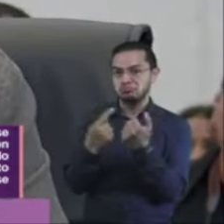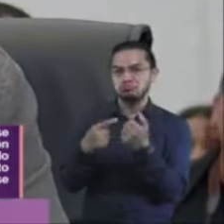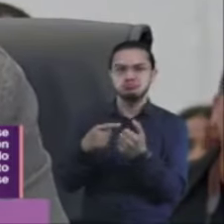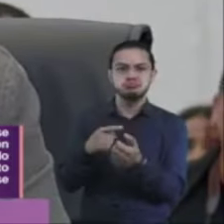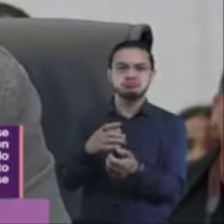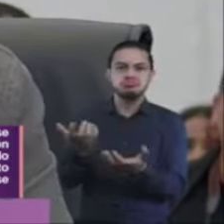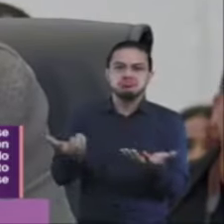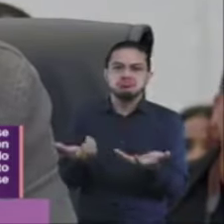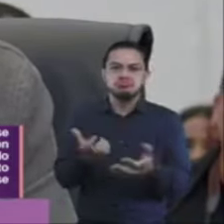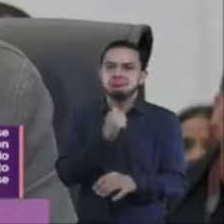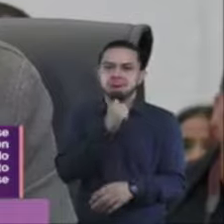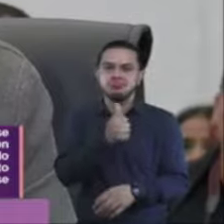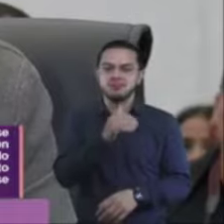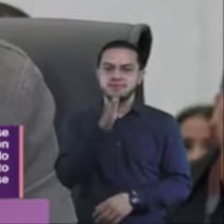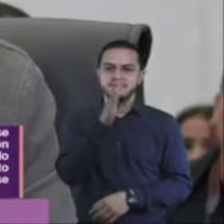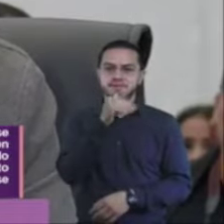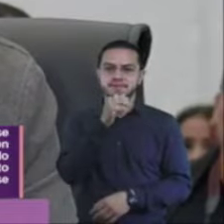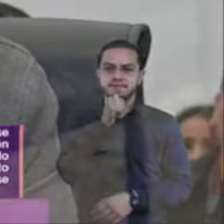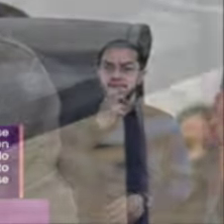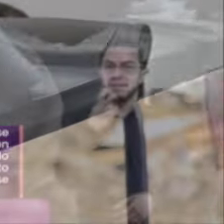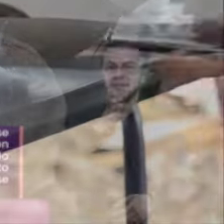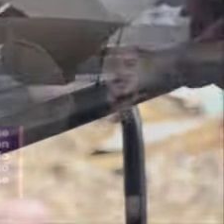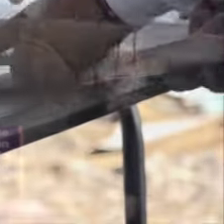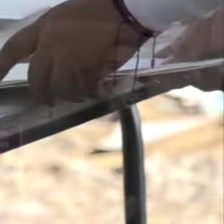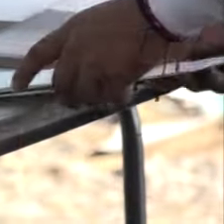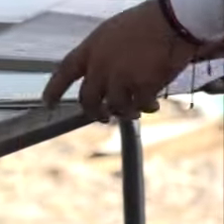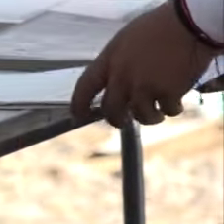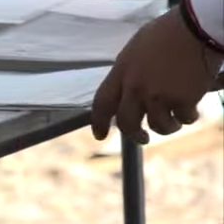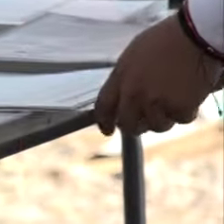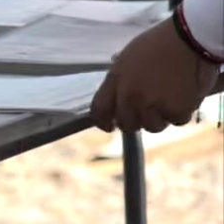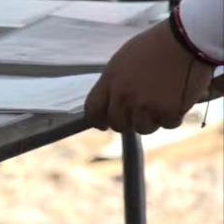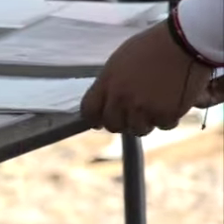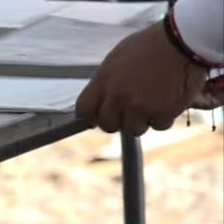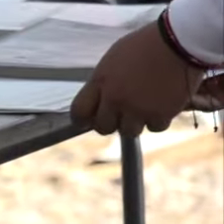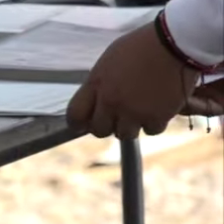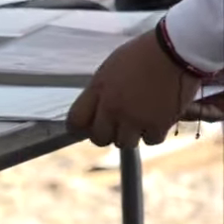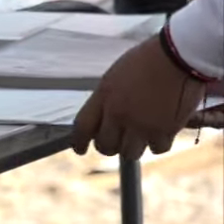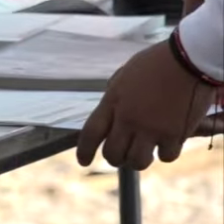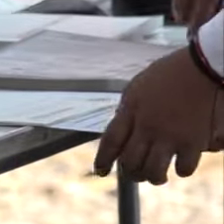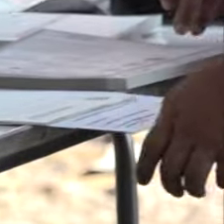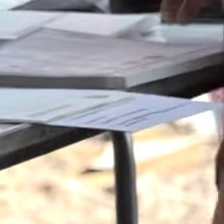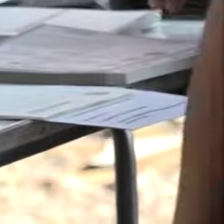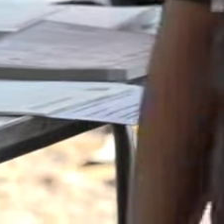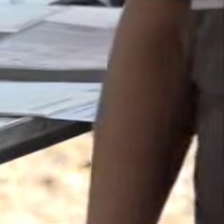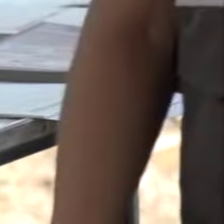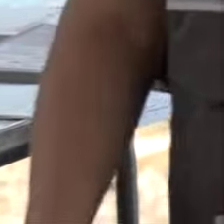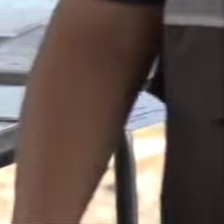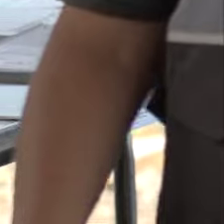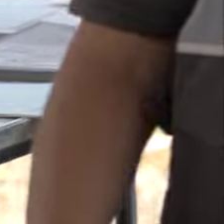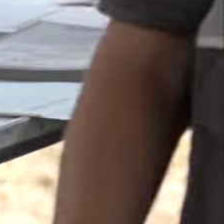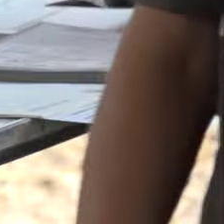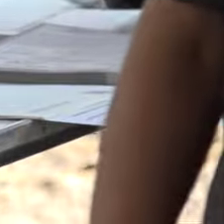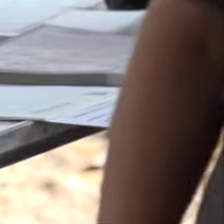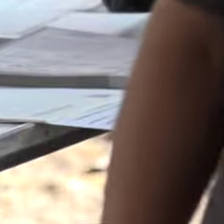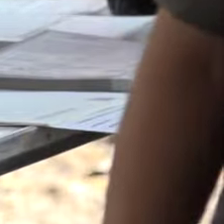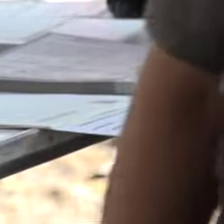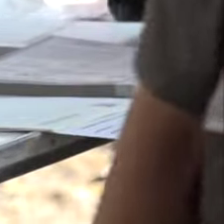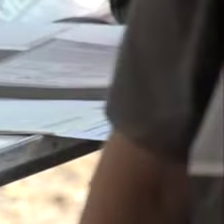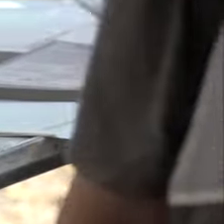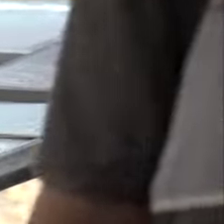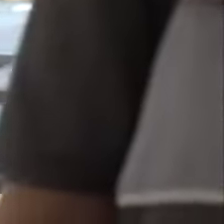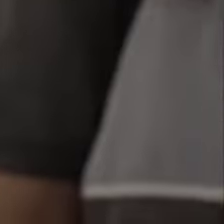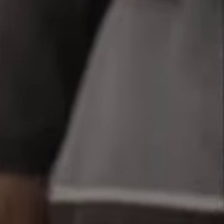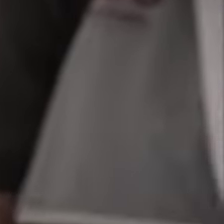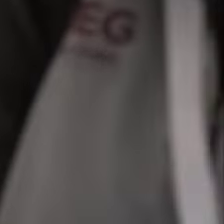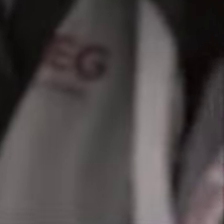Y esto es preocupante porque a este consejo general se le pasó regular eso que que